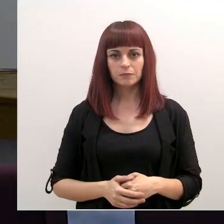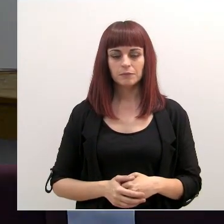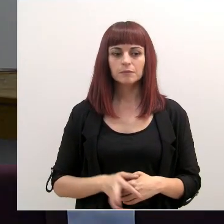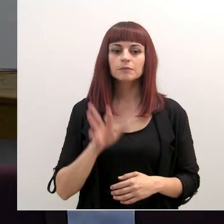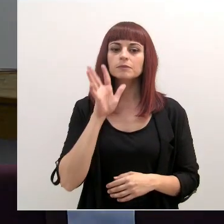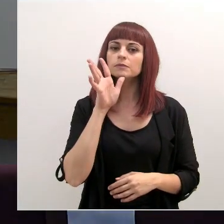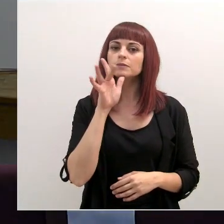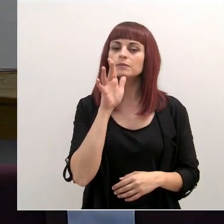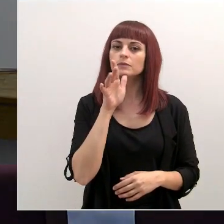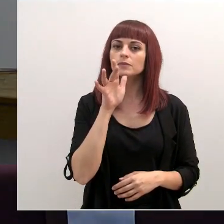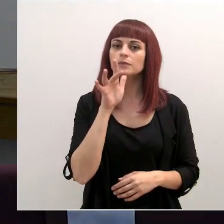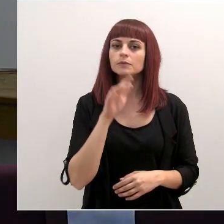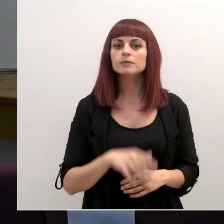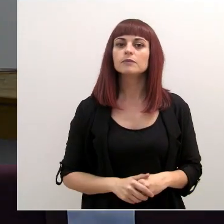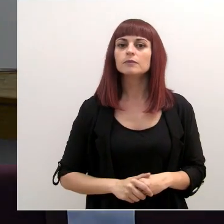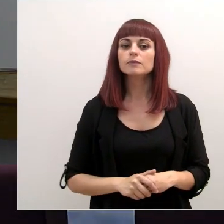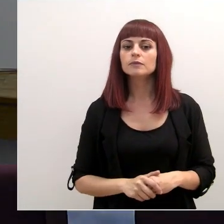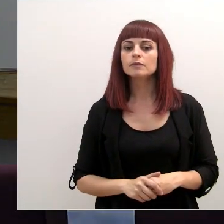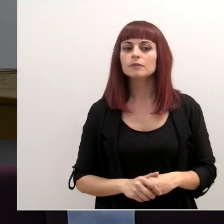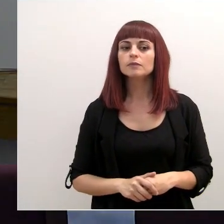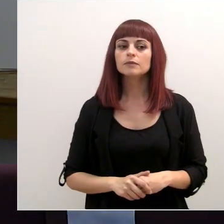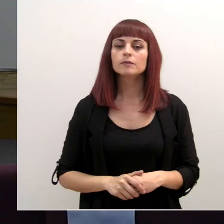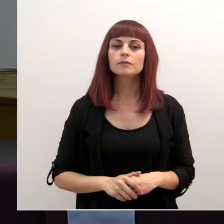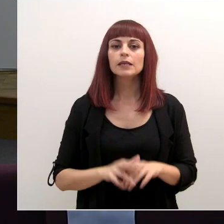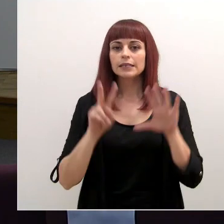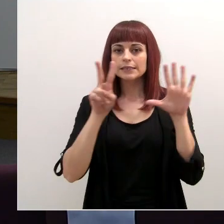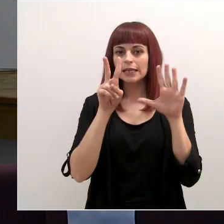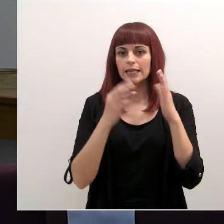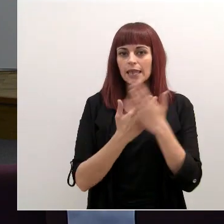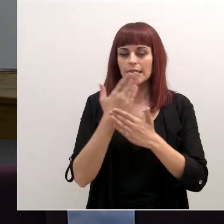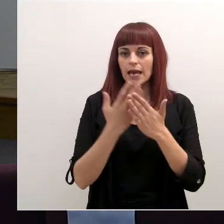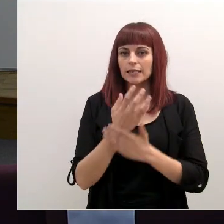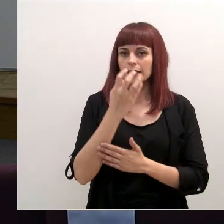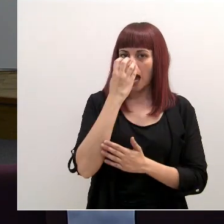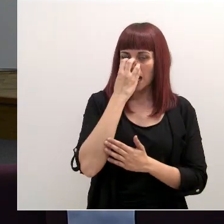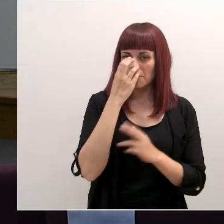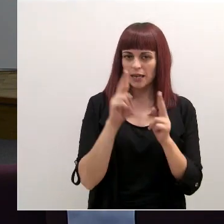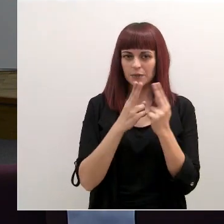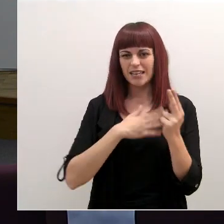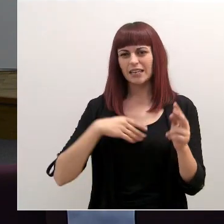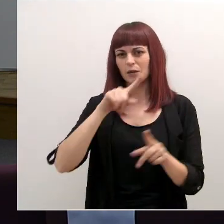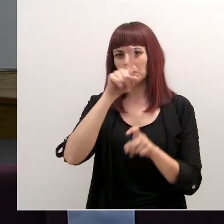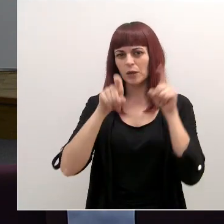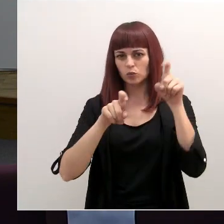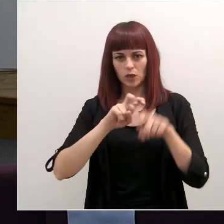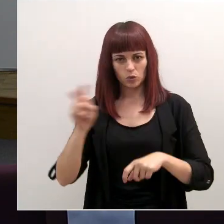Vamos a dar paso también a 7 días a Lama y Librilla, porque querían formular otra pregunta.